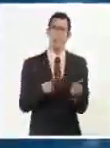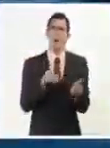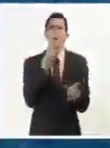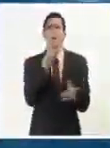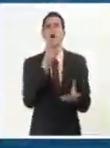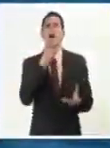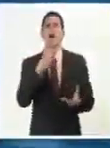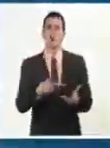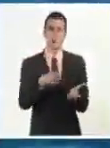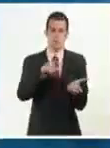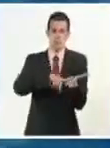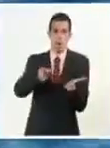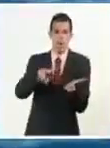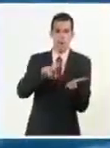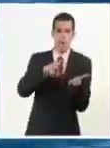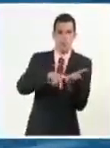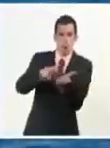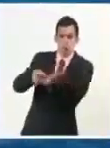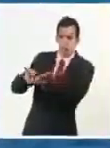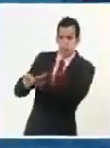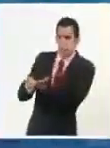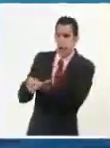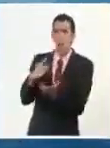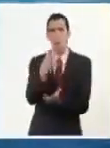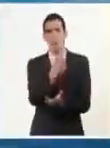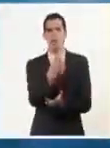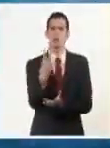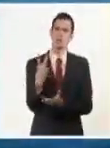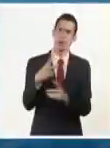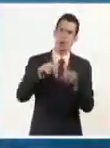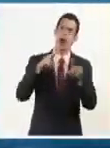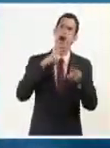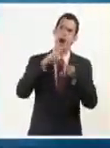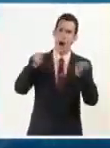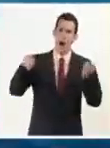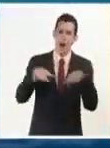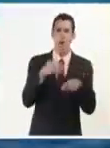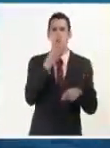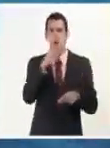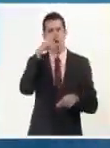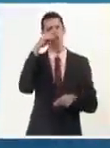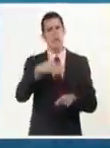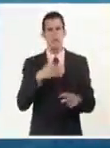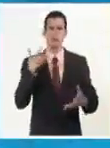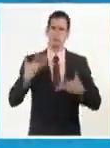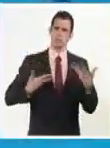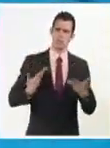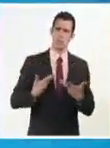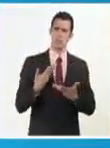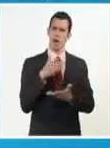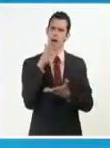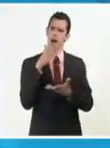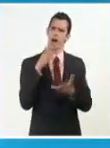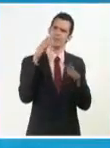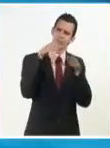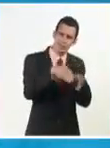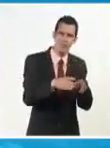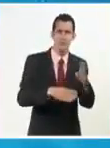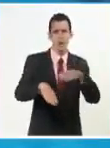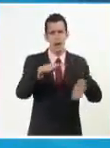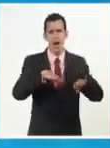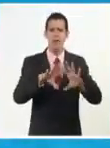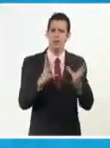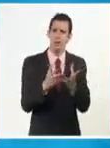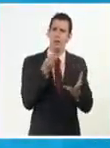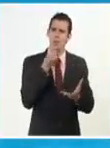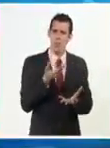cada provincia tenga al menos una o dos piscinas al servicio de los niños que desean iniciarse en la natación. Los